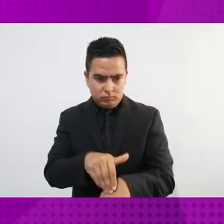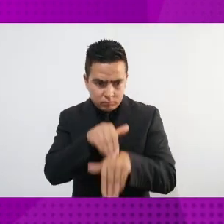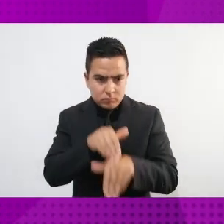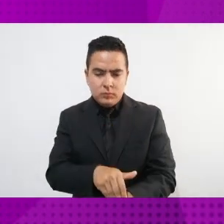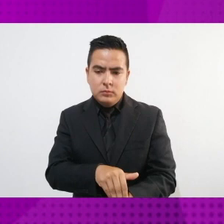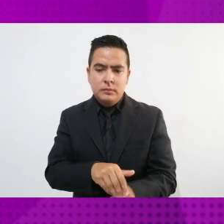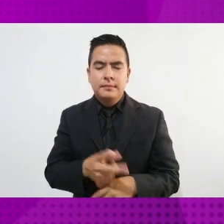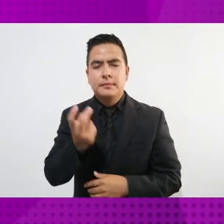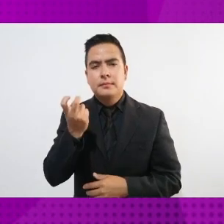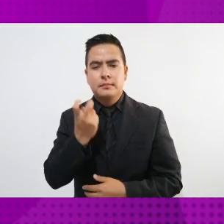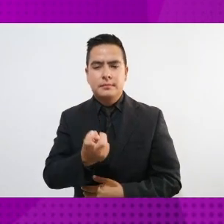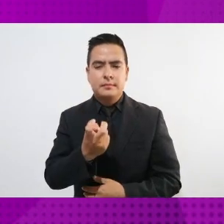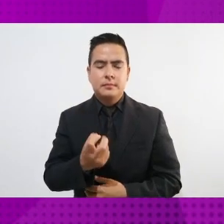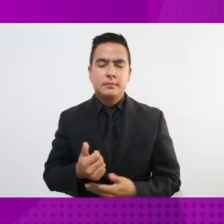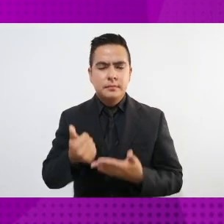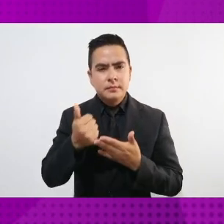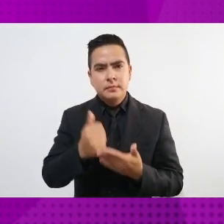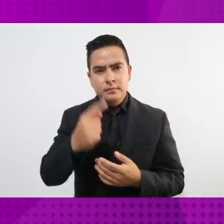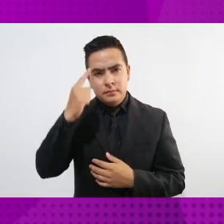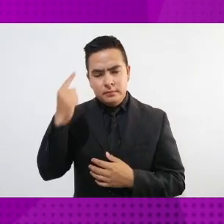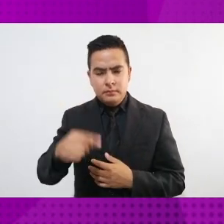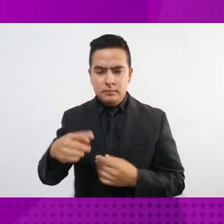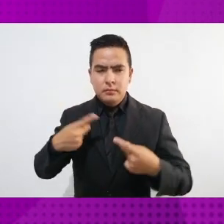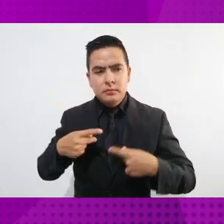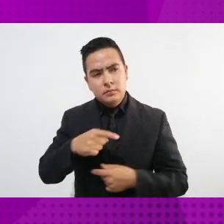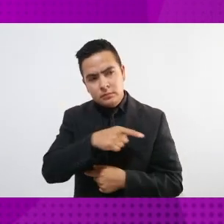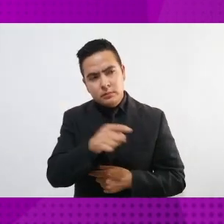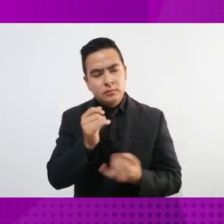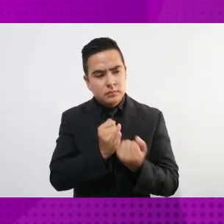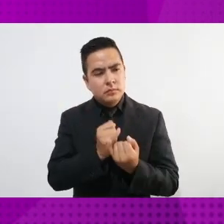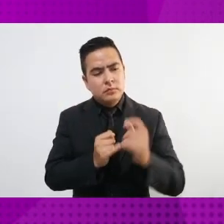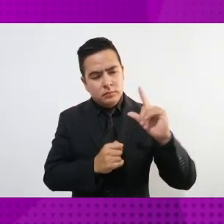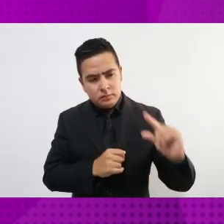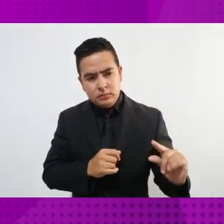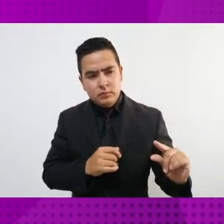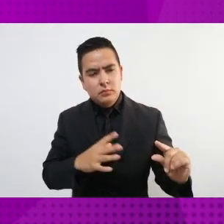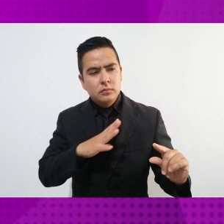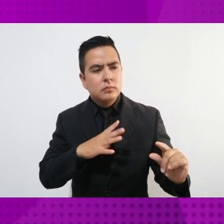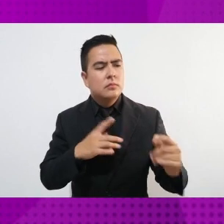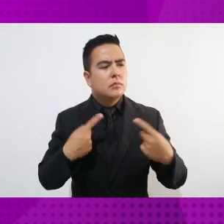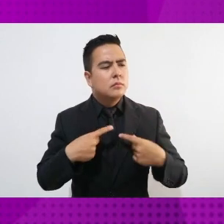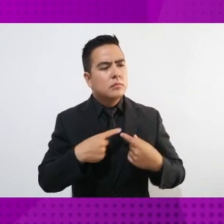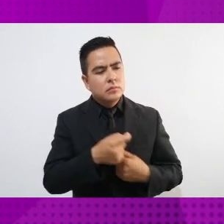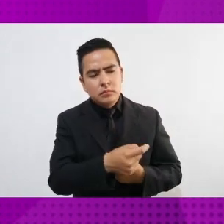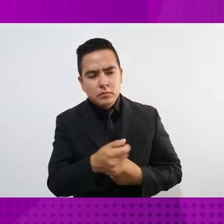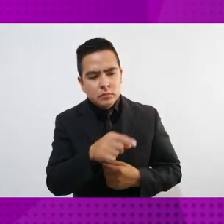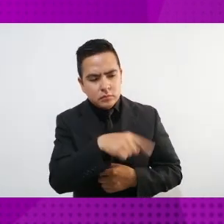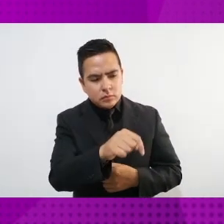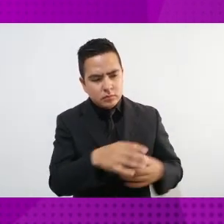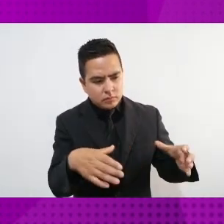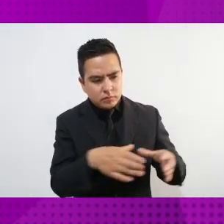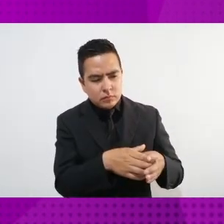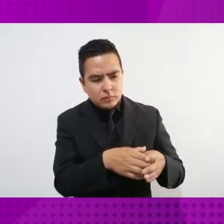una discusión, que participen las minorías políticas, que finalmente se resuelva la